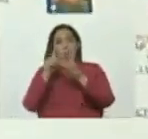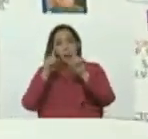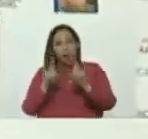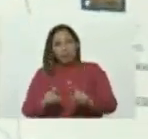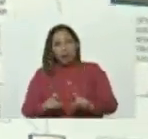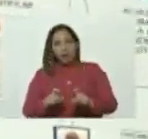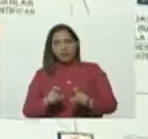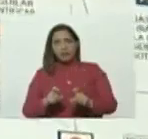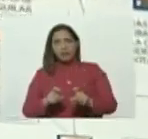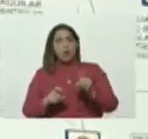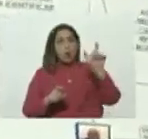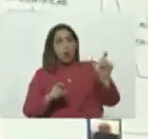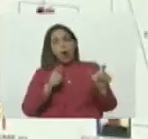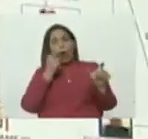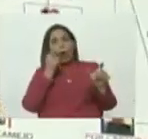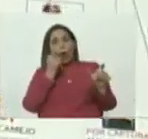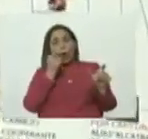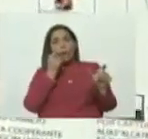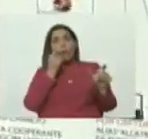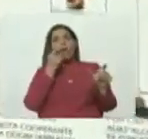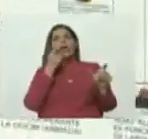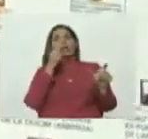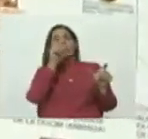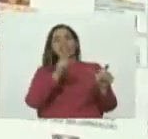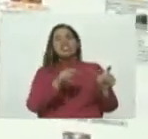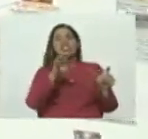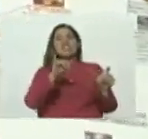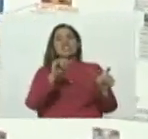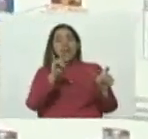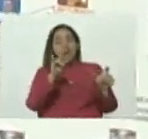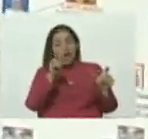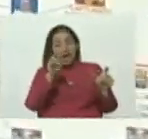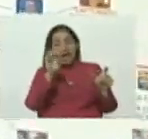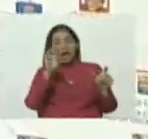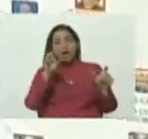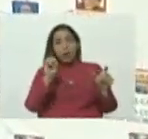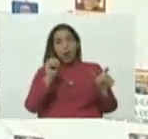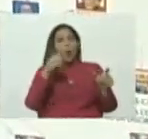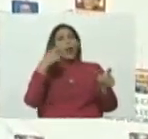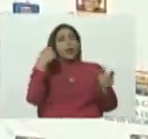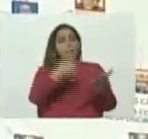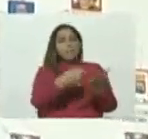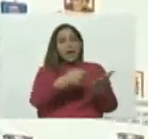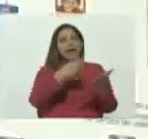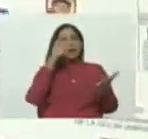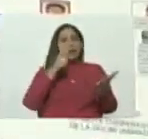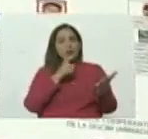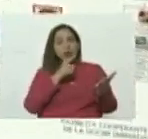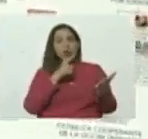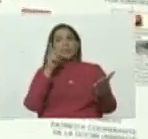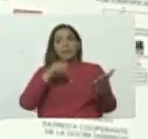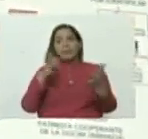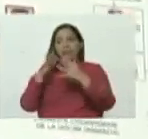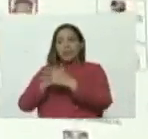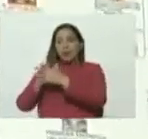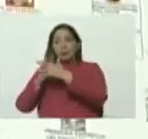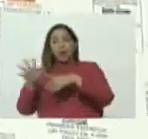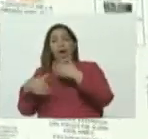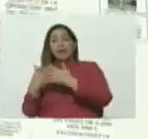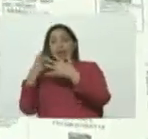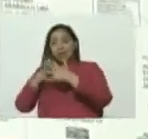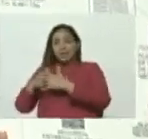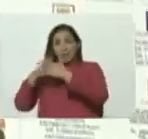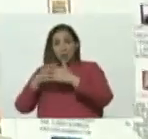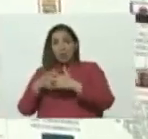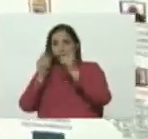de que Rivero recibe dinero de Leopoldo López, es decir, recibe dinero de los gringos, porque hasta que los gringos empezaran